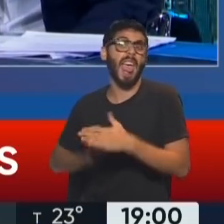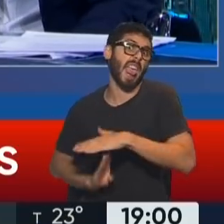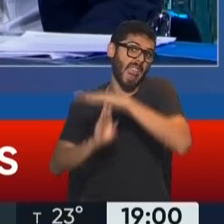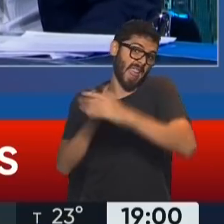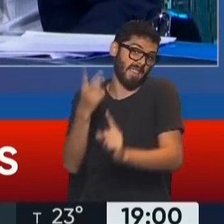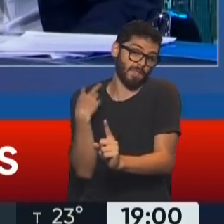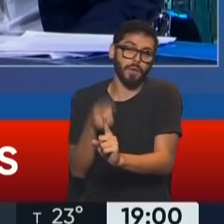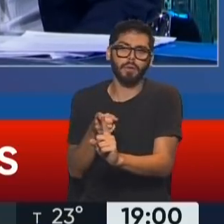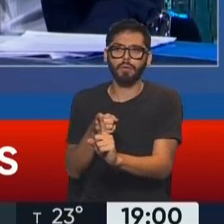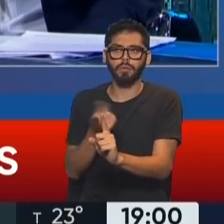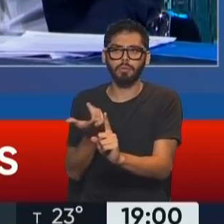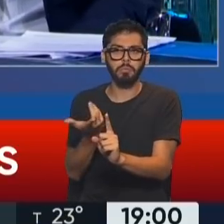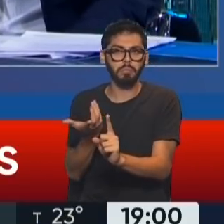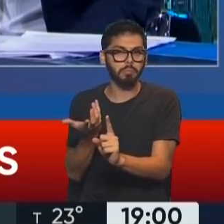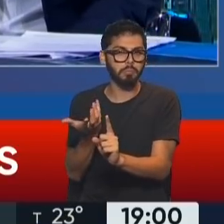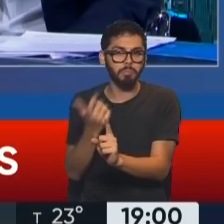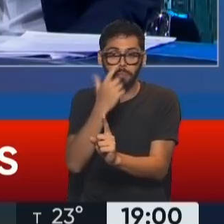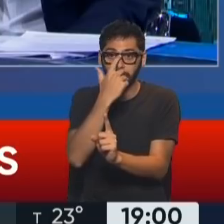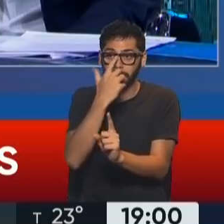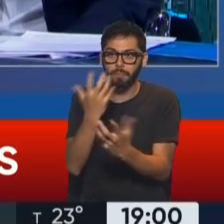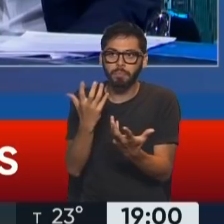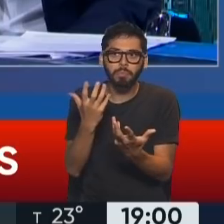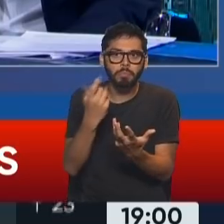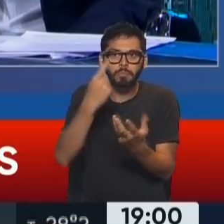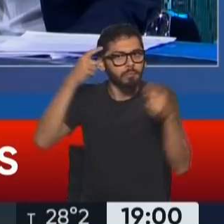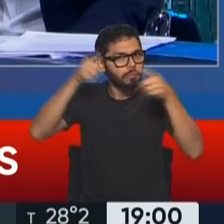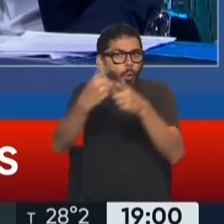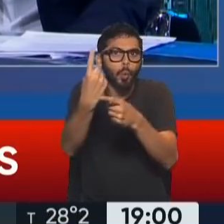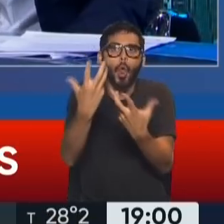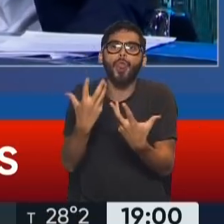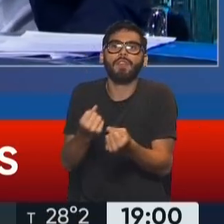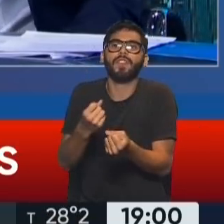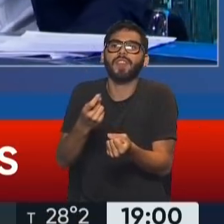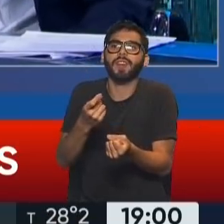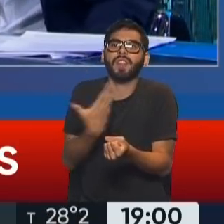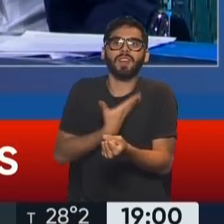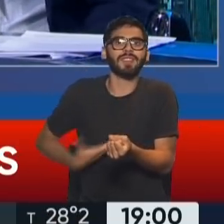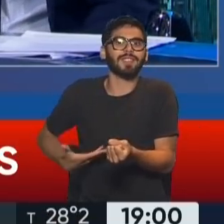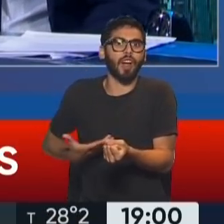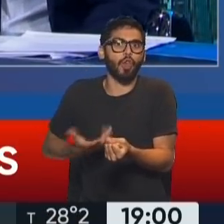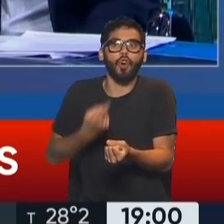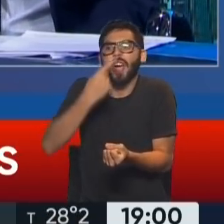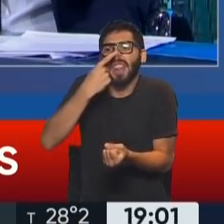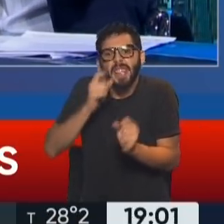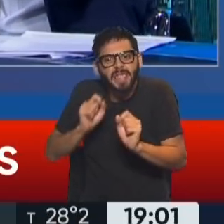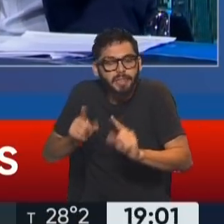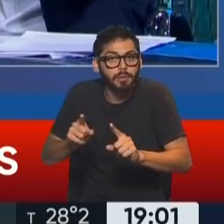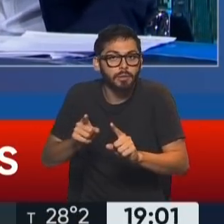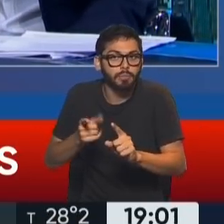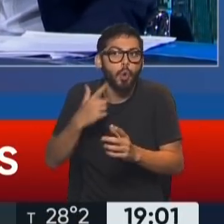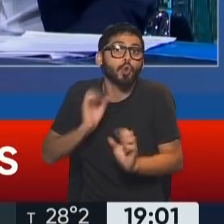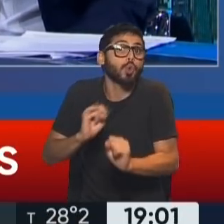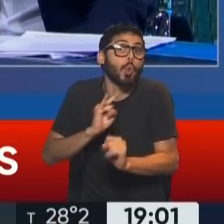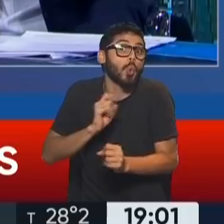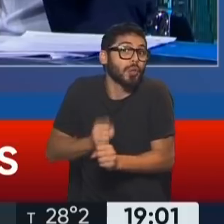alternativa. Solamente podemos defender el interés de la nación, el interés público, con lo cual están cumpliendo con su trabajo. Y sin embargo, cuando uno lee